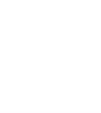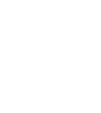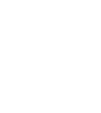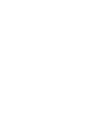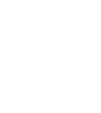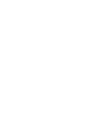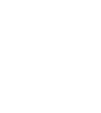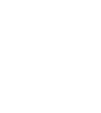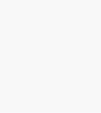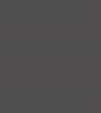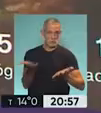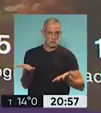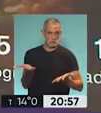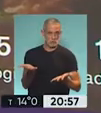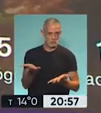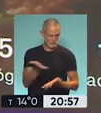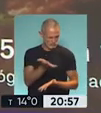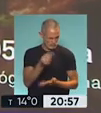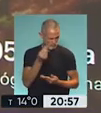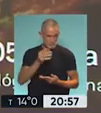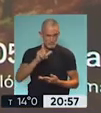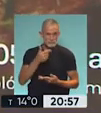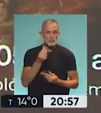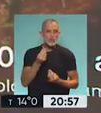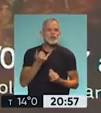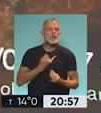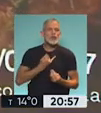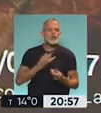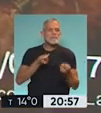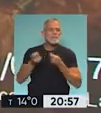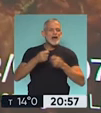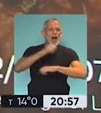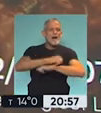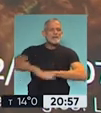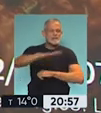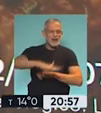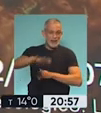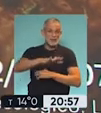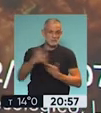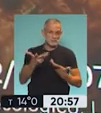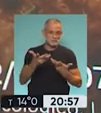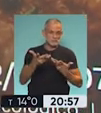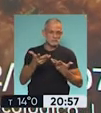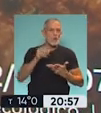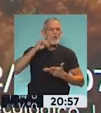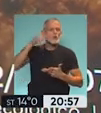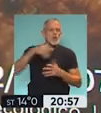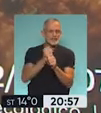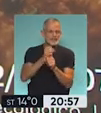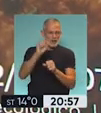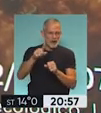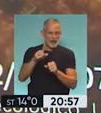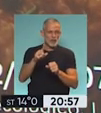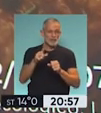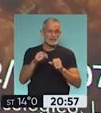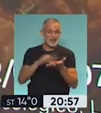prácticamente 2 décadas no hubo discusiones fuertes, salía soja del país, entraban dólares. En el caso de la carne vacuna,